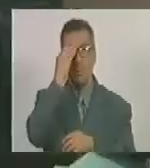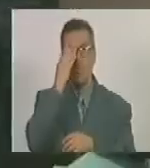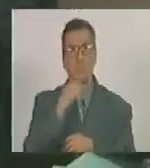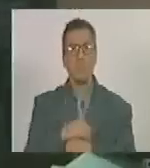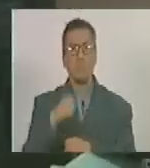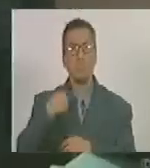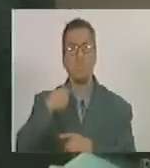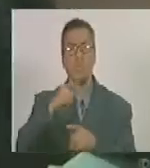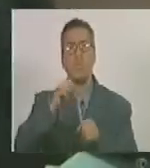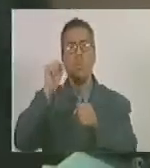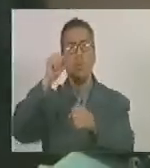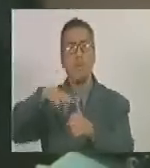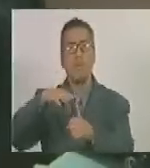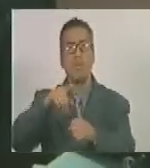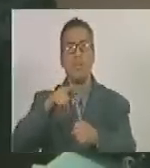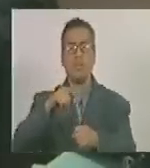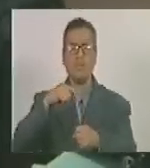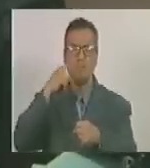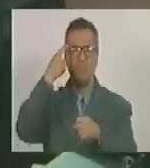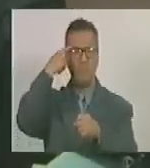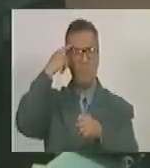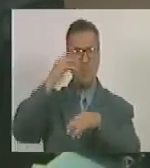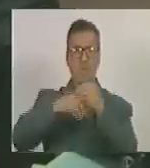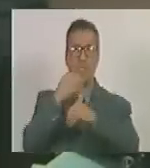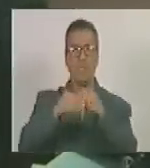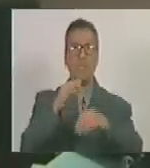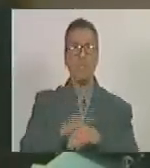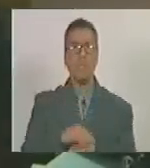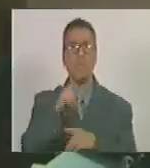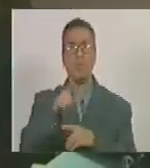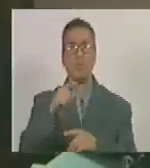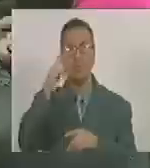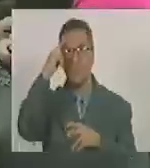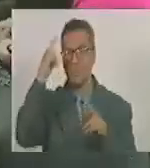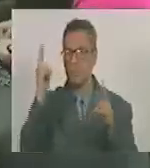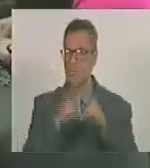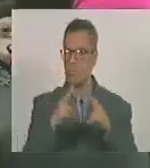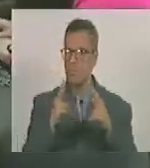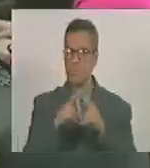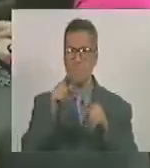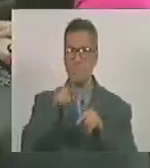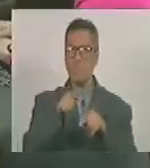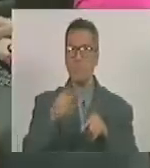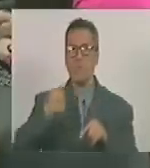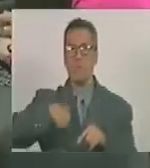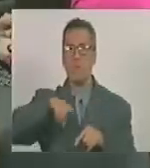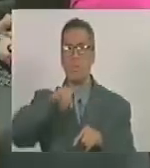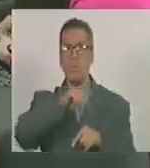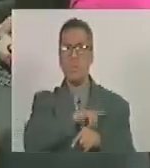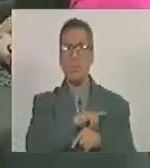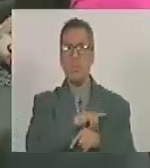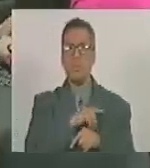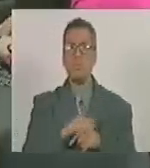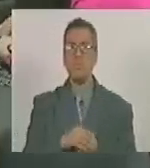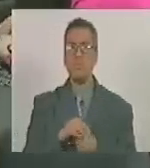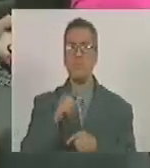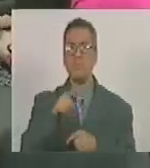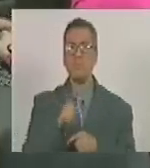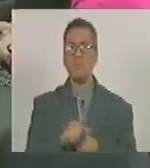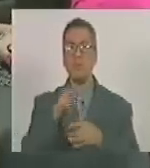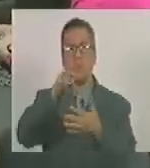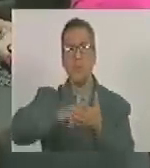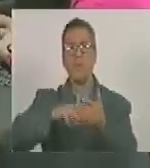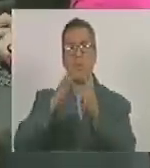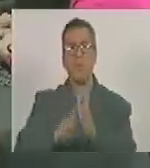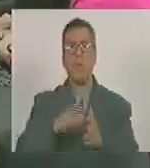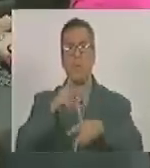¿Qué campesino es tan idiota para hacer eso? Es un desconocimiento a nuestros dignos